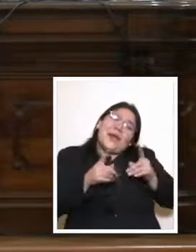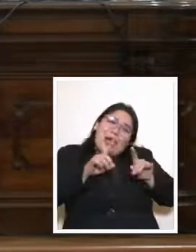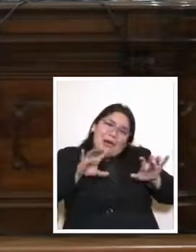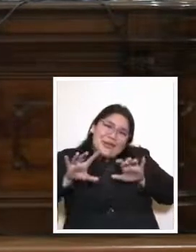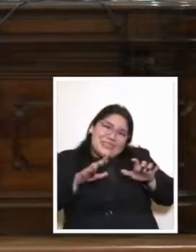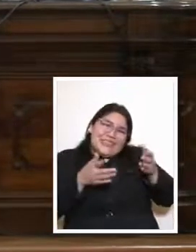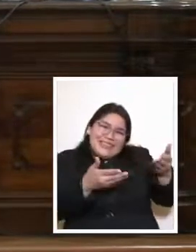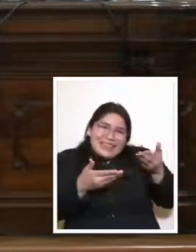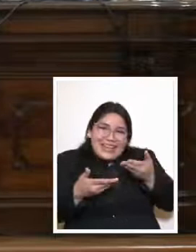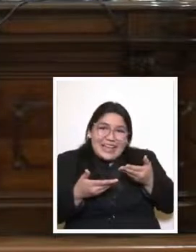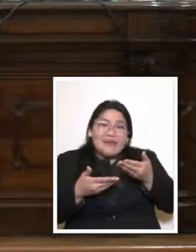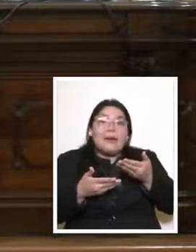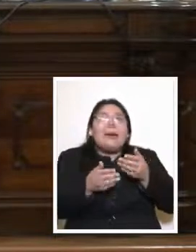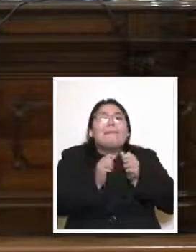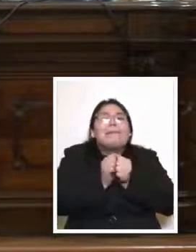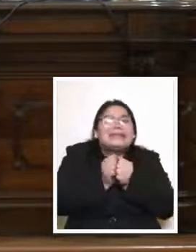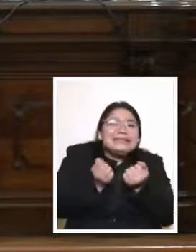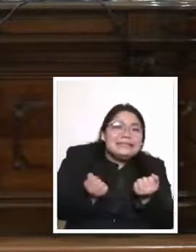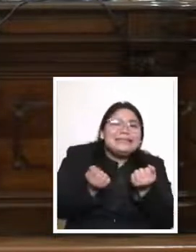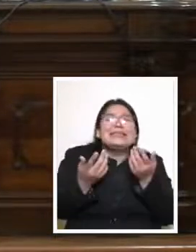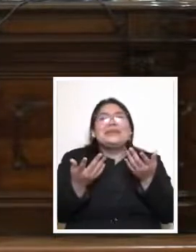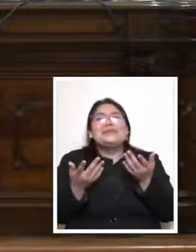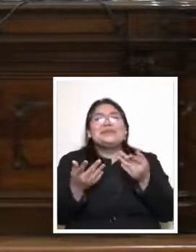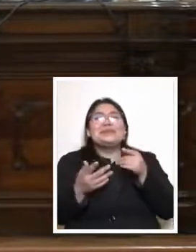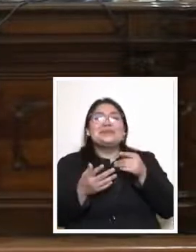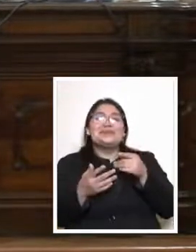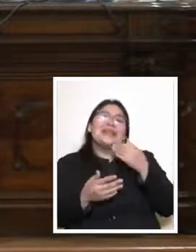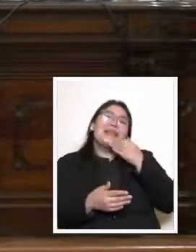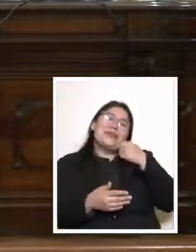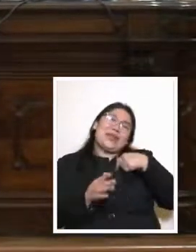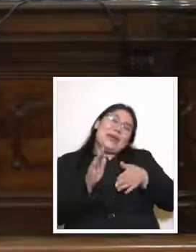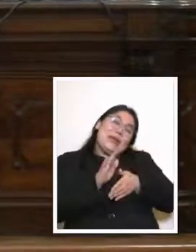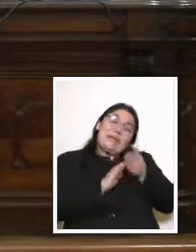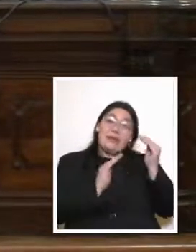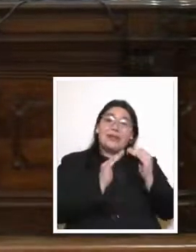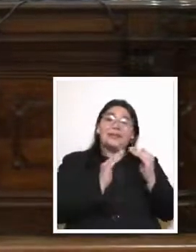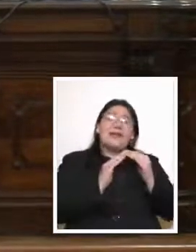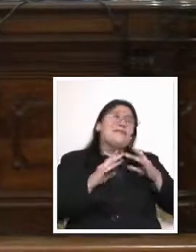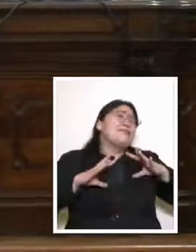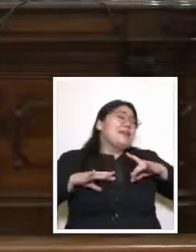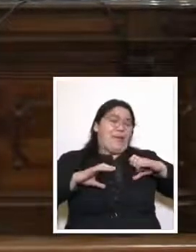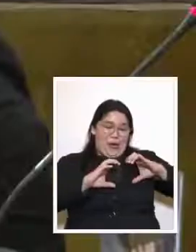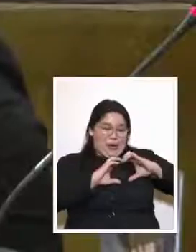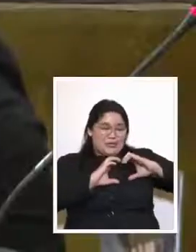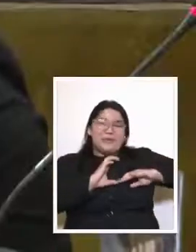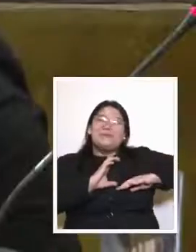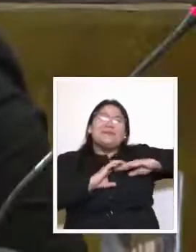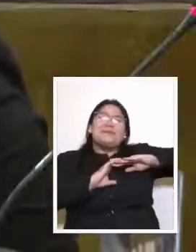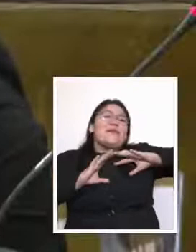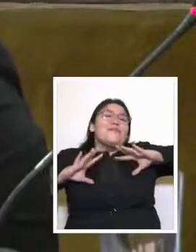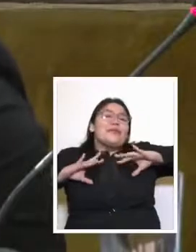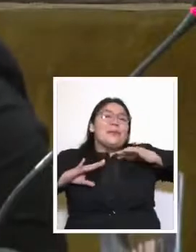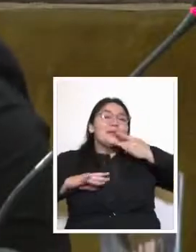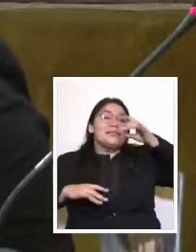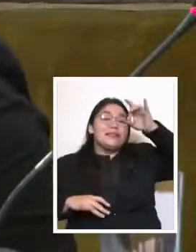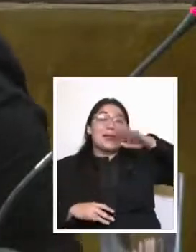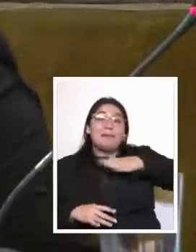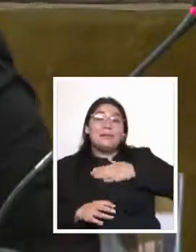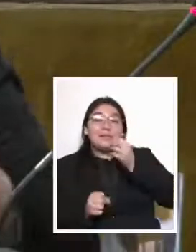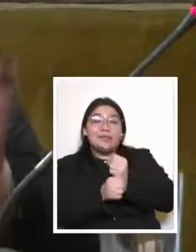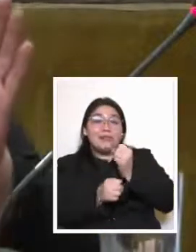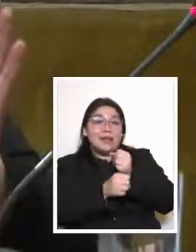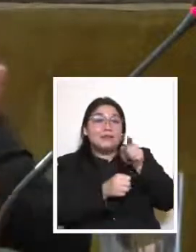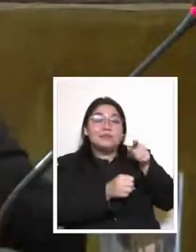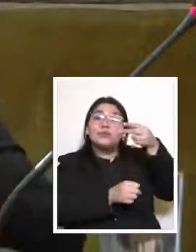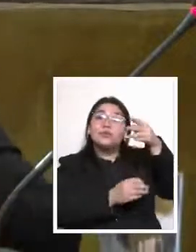también, pancito, qué sé yo, y uno también se iba feliz con el corazón lleno, porque sabíamos que habíamos hecho un trabajo por ese estudiante que